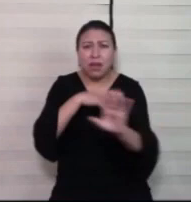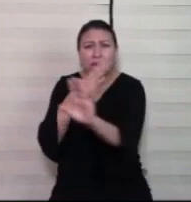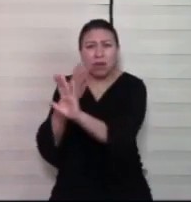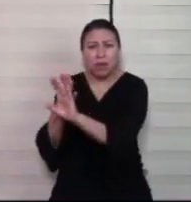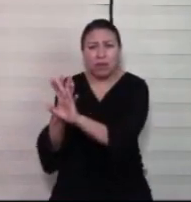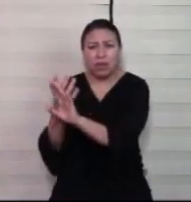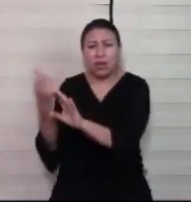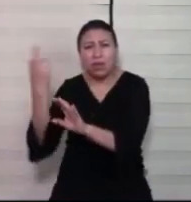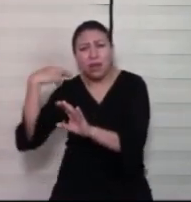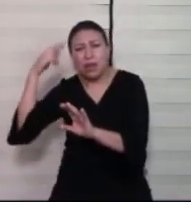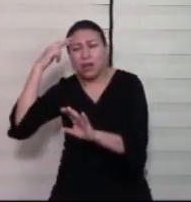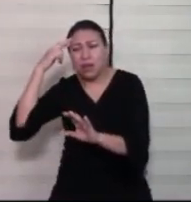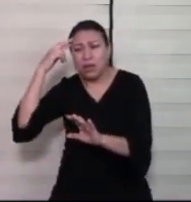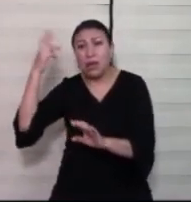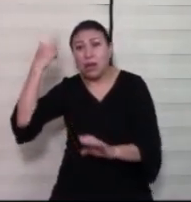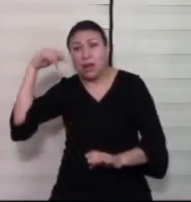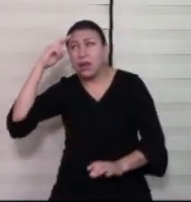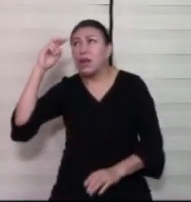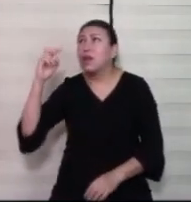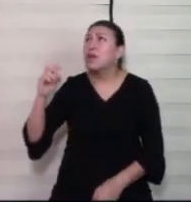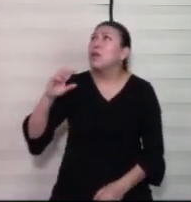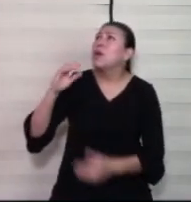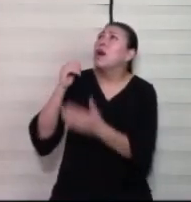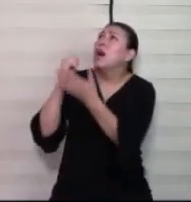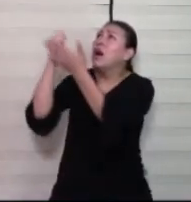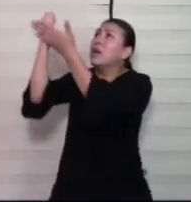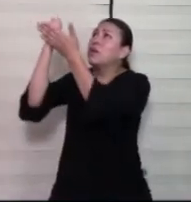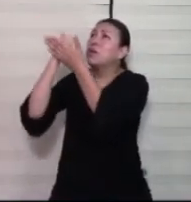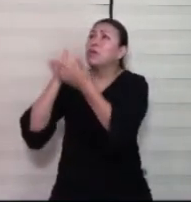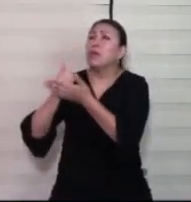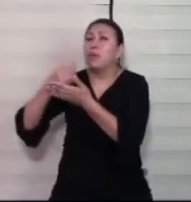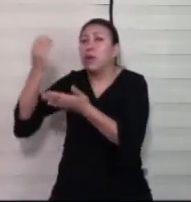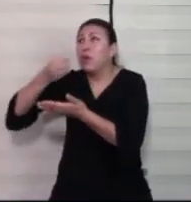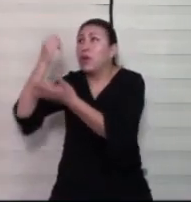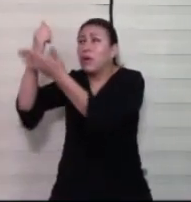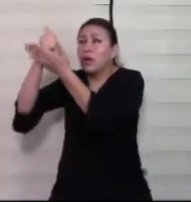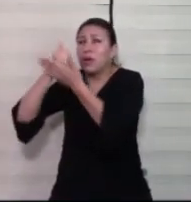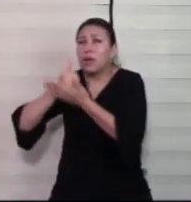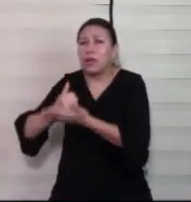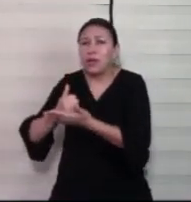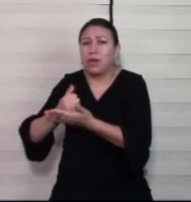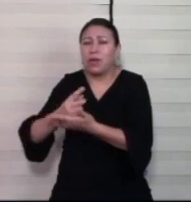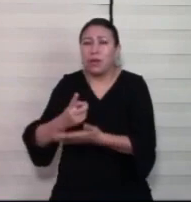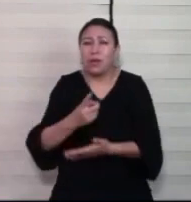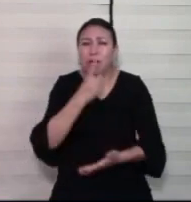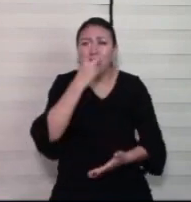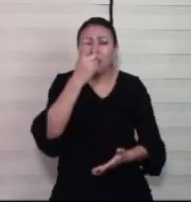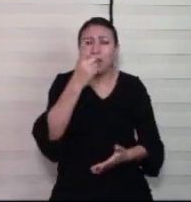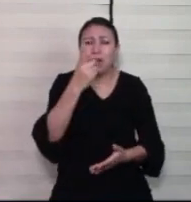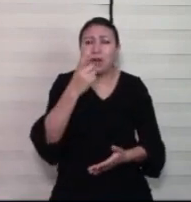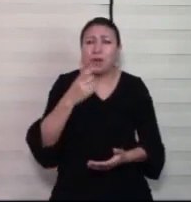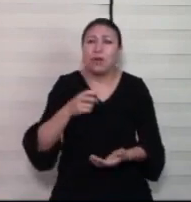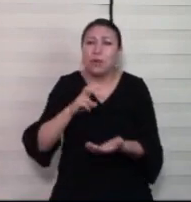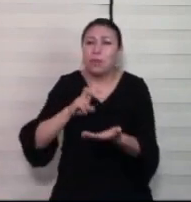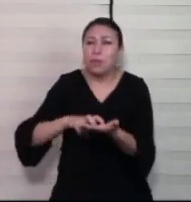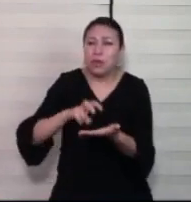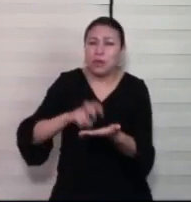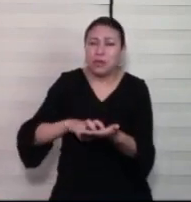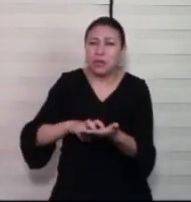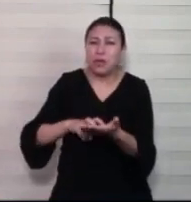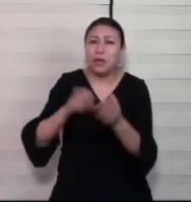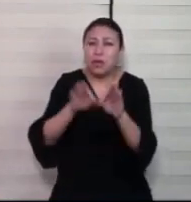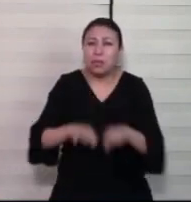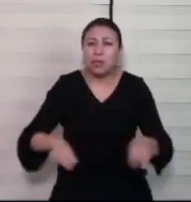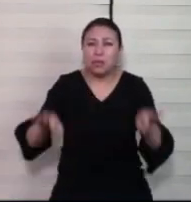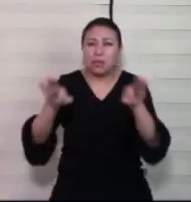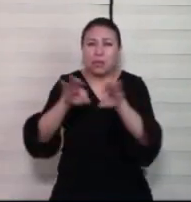buscó la ayuda de Dios, pero escribió, o más bien pronunció, un texto muy clave y muy importante.